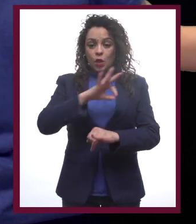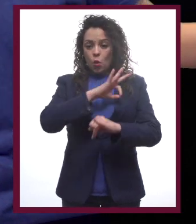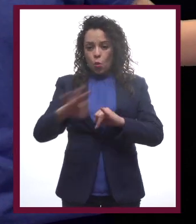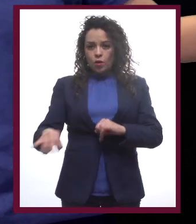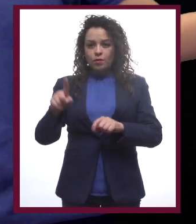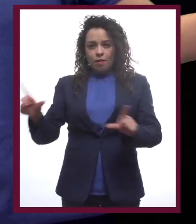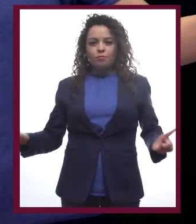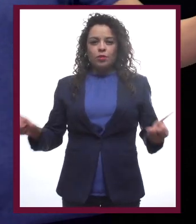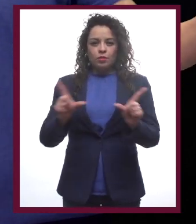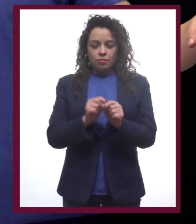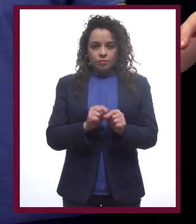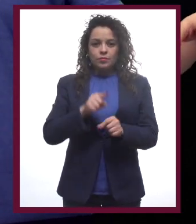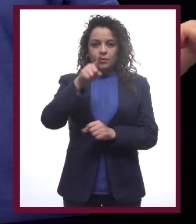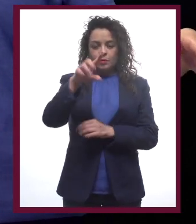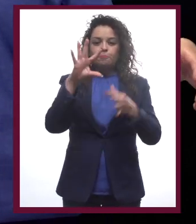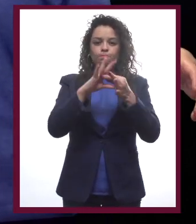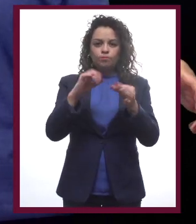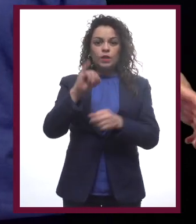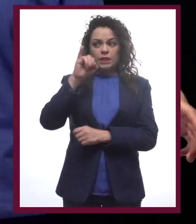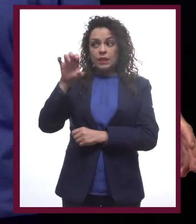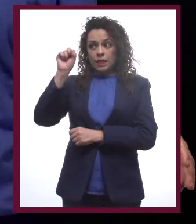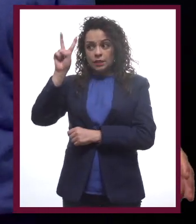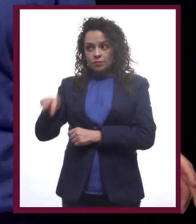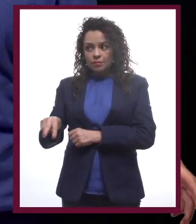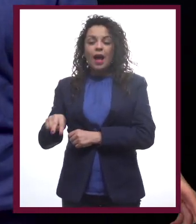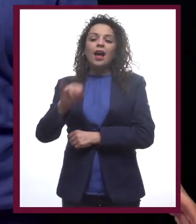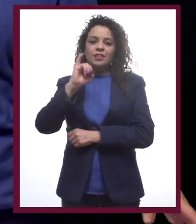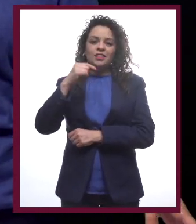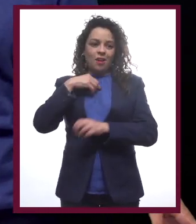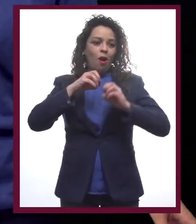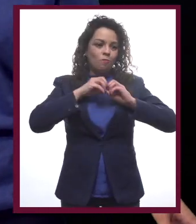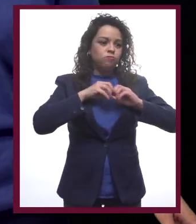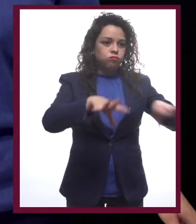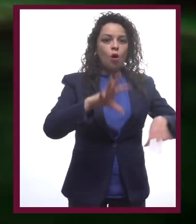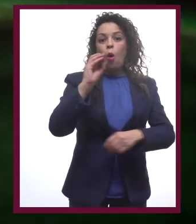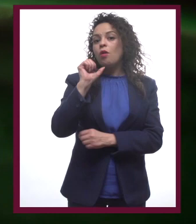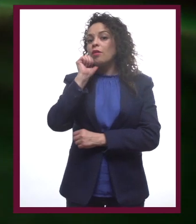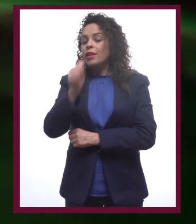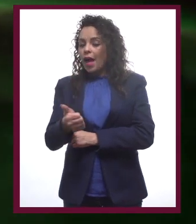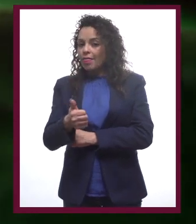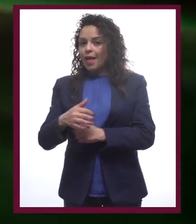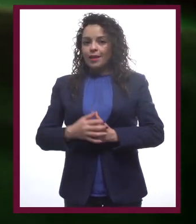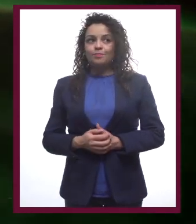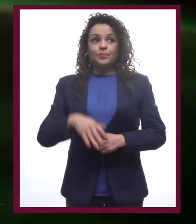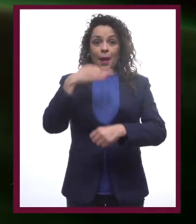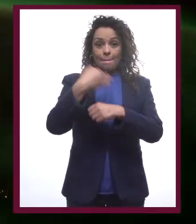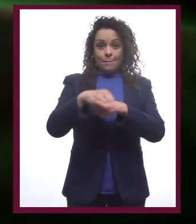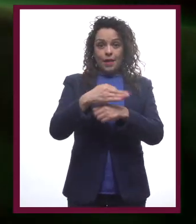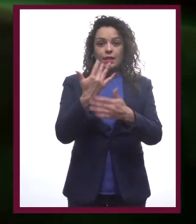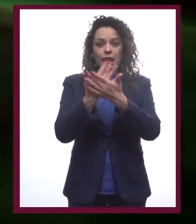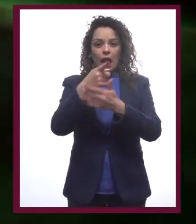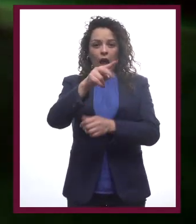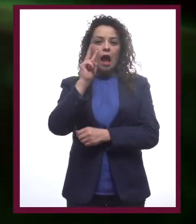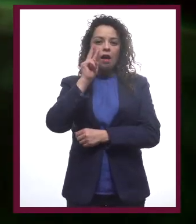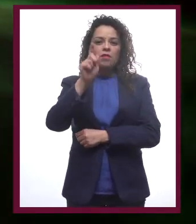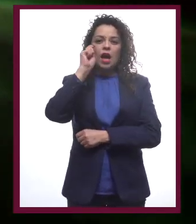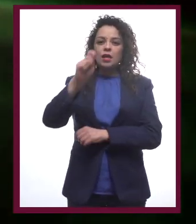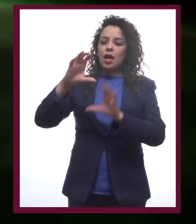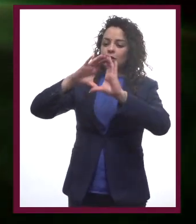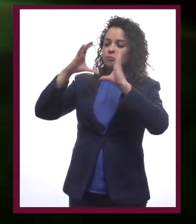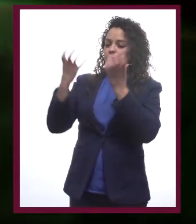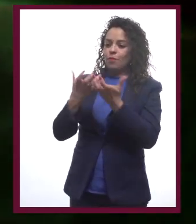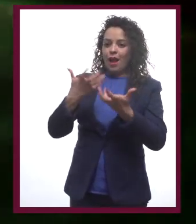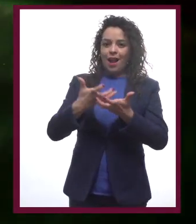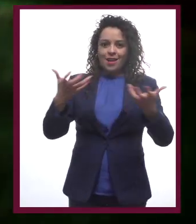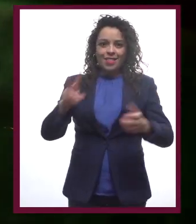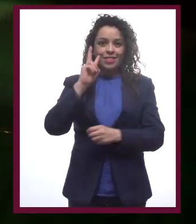y al final concluirás si vale la pena tomarlo en serio y difundirlo. Mientras lo haces, en la pantalla verás algunas tomas